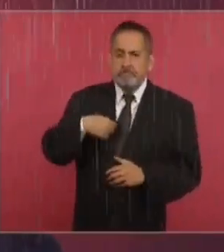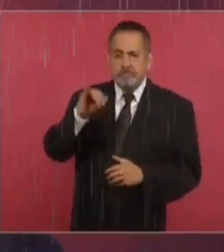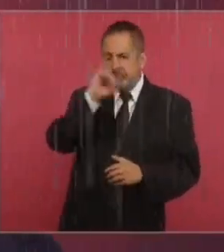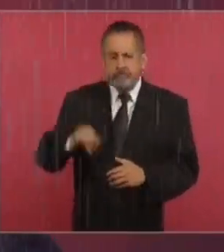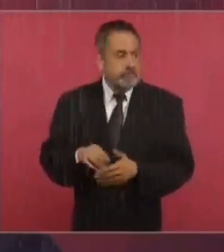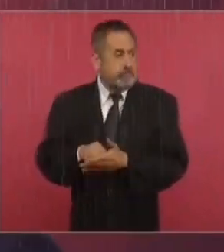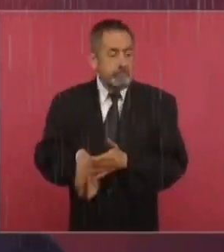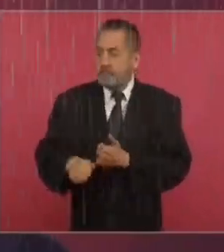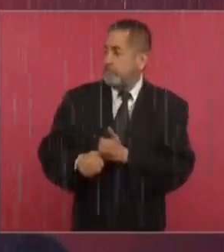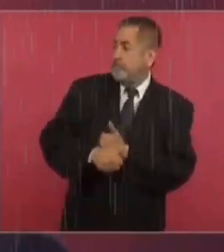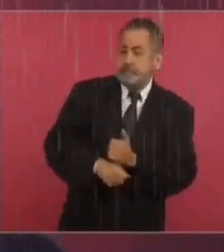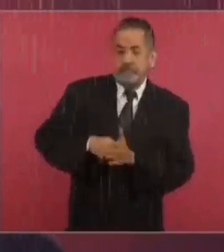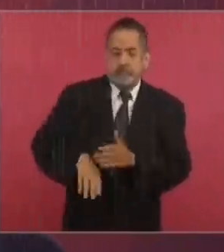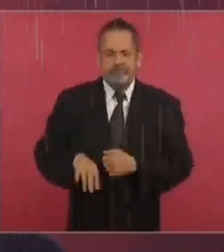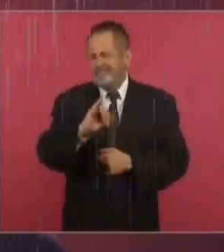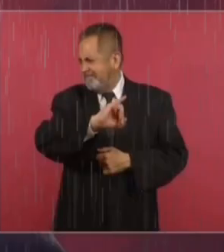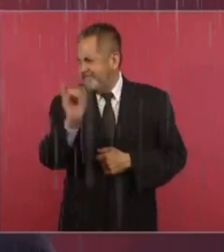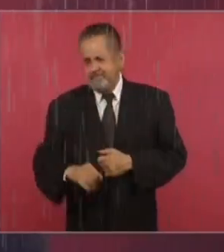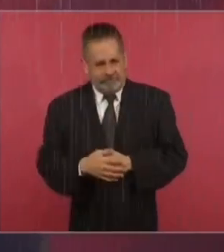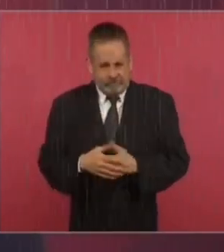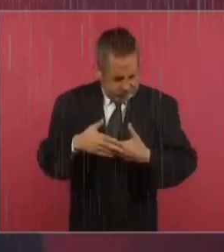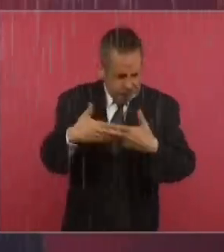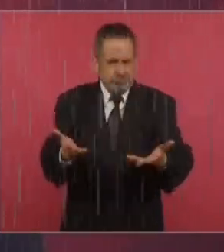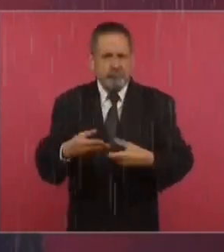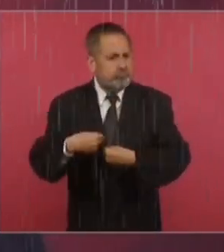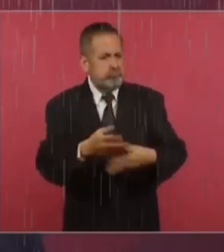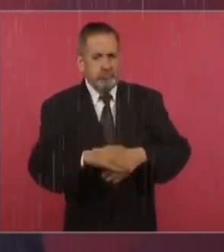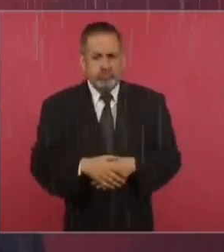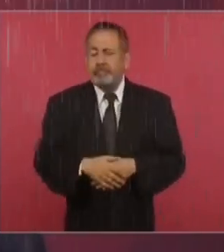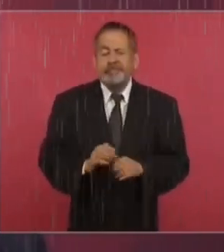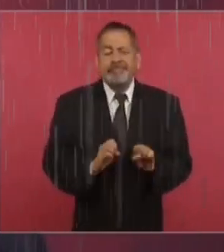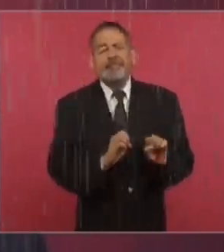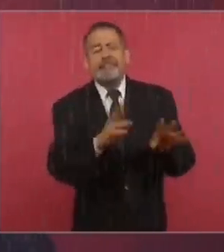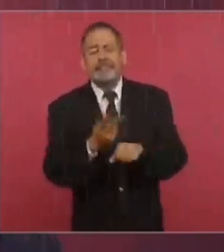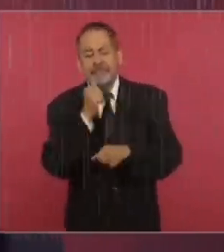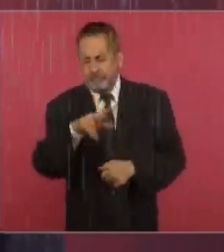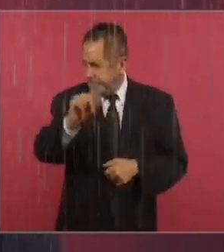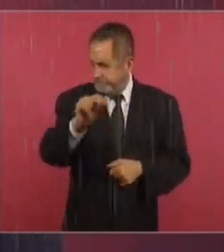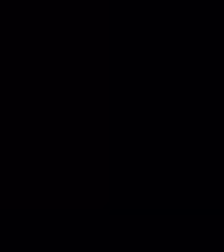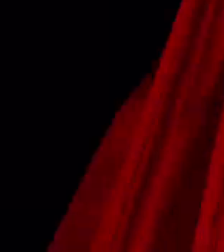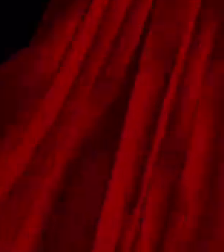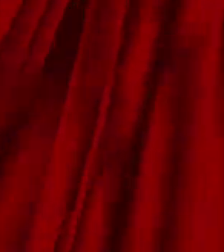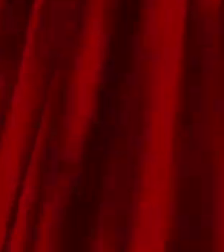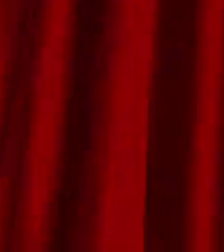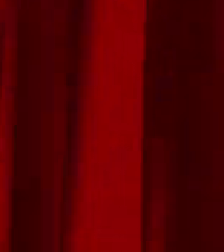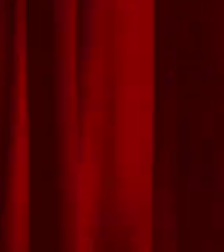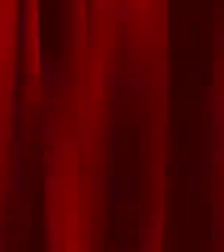a ocultar los hechos jamás vamos a permitir la impunidad no somos iguales